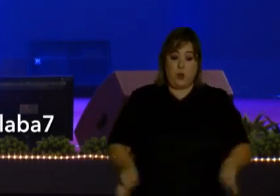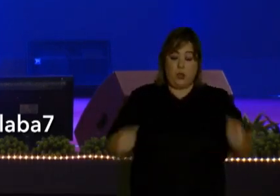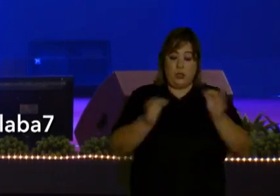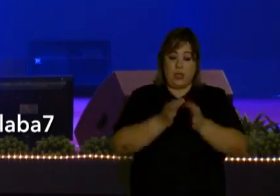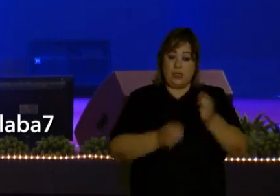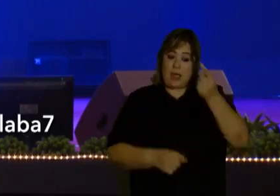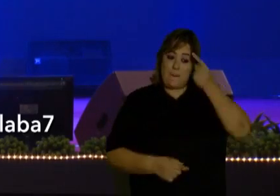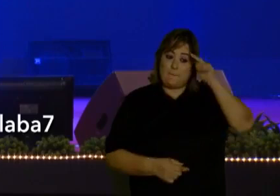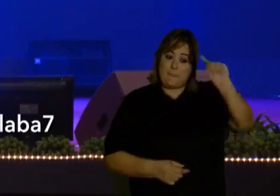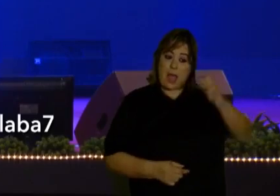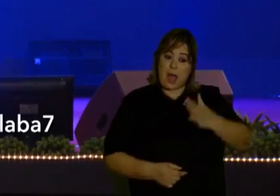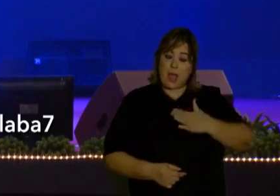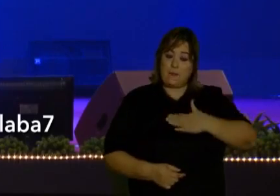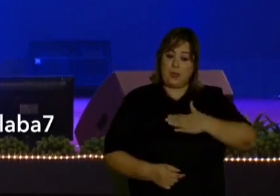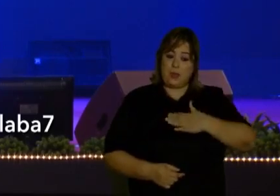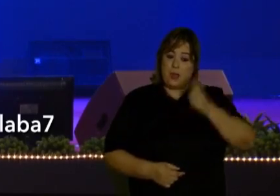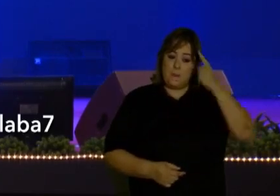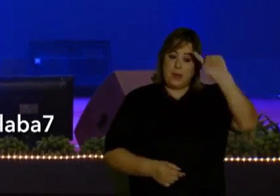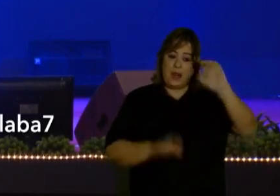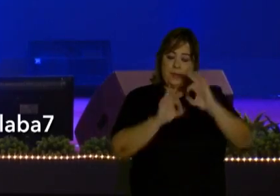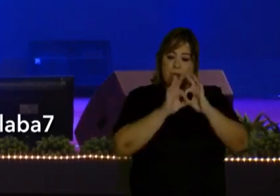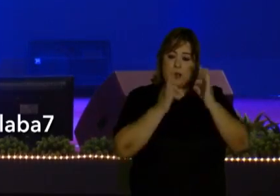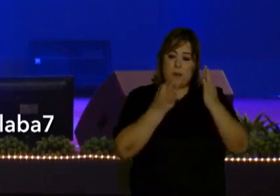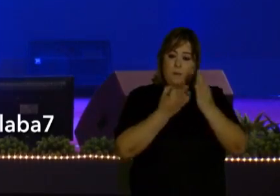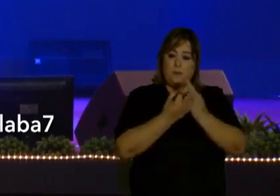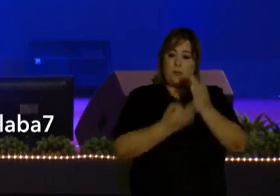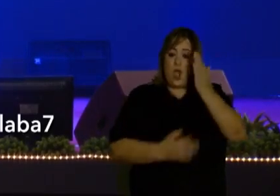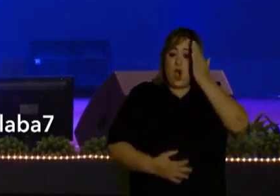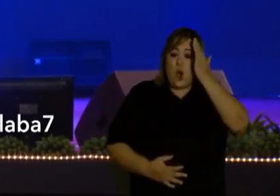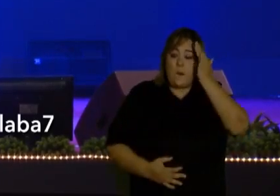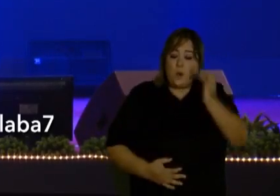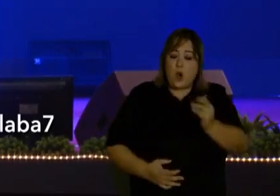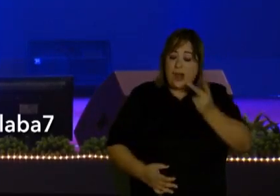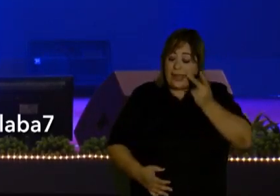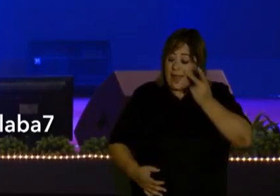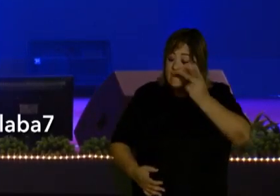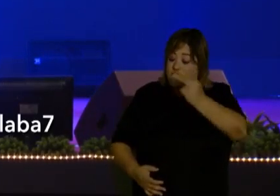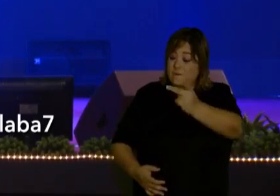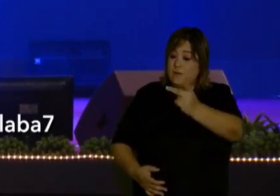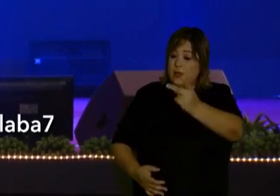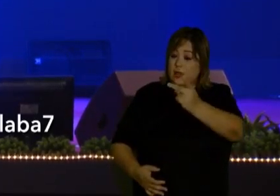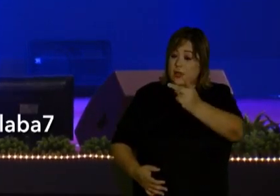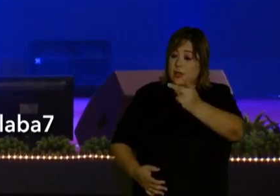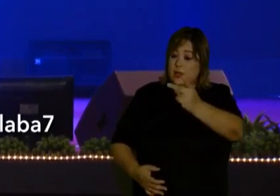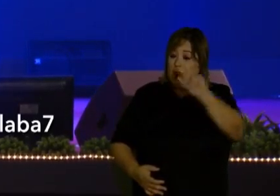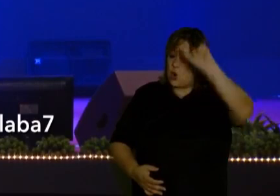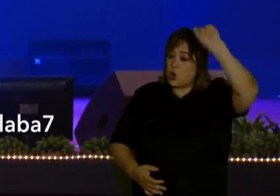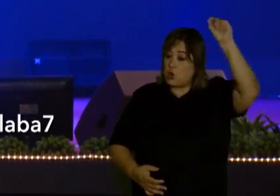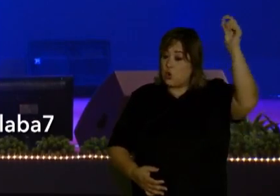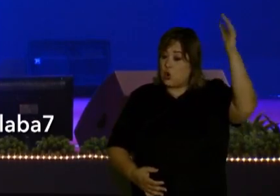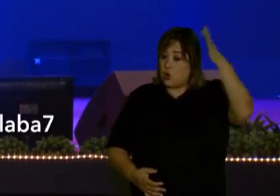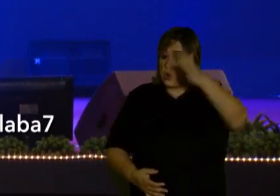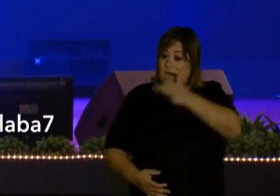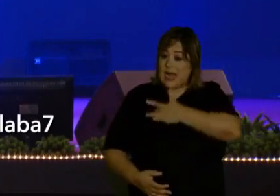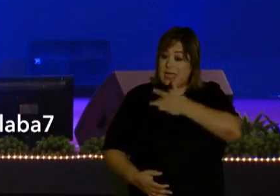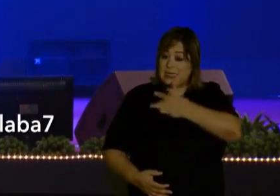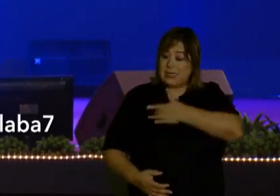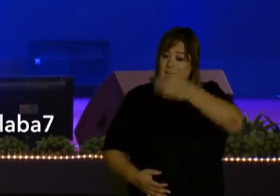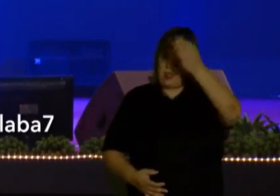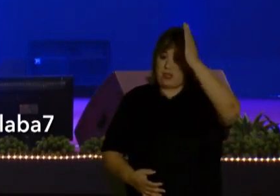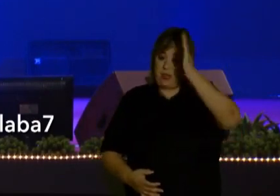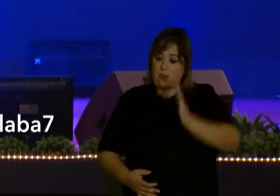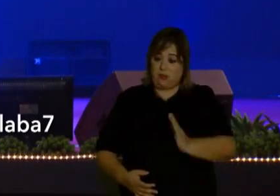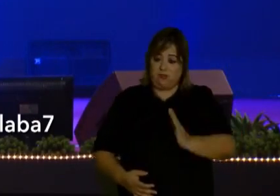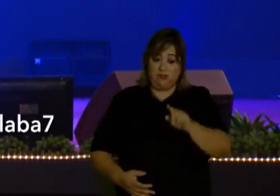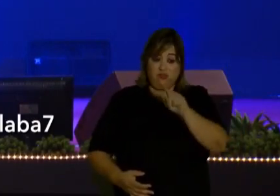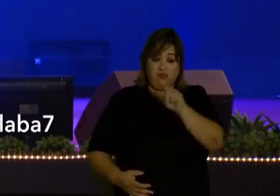se está desatando a mi favor y yo simplemente lo entiendo y se me fue revelado. Y si tú todavía tienes esa incertidumbre